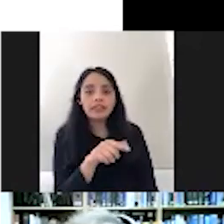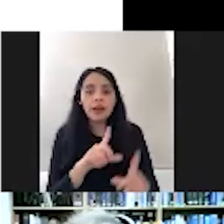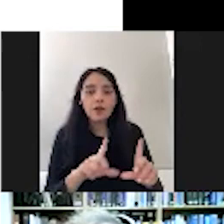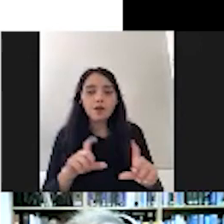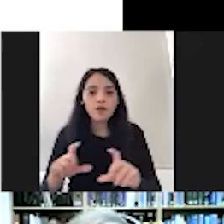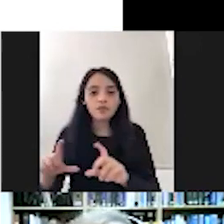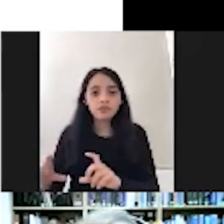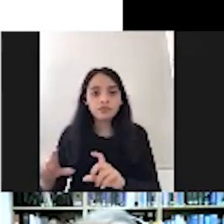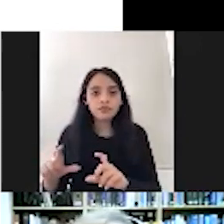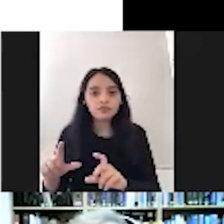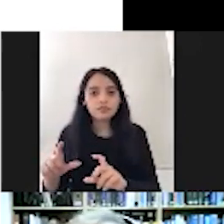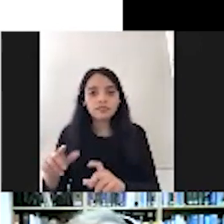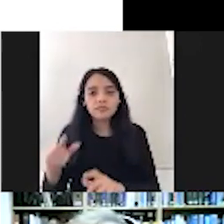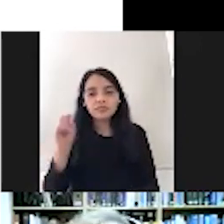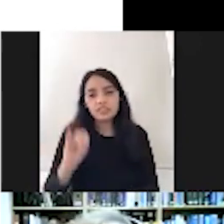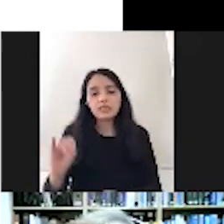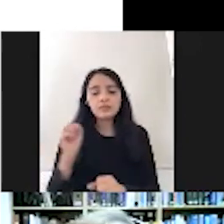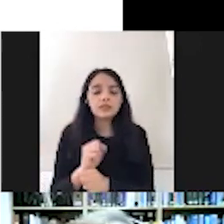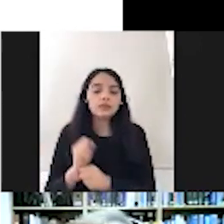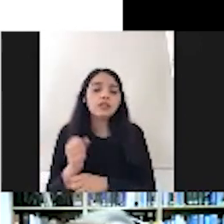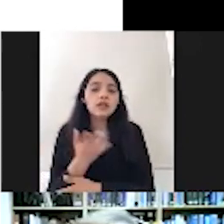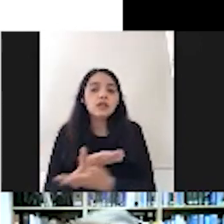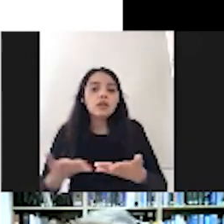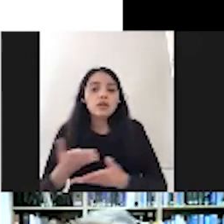hemos trabajado en conjunto, ¿cierto?